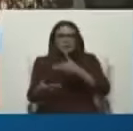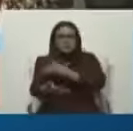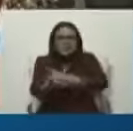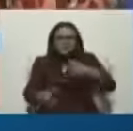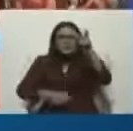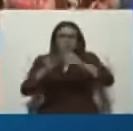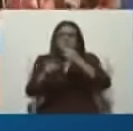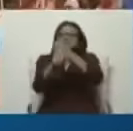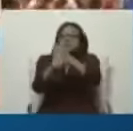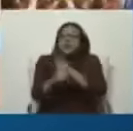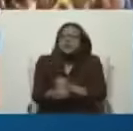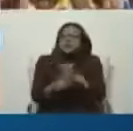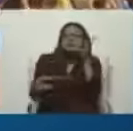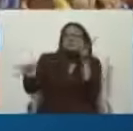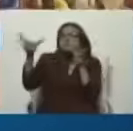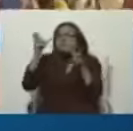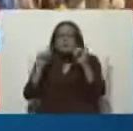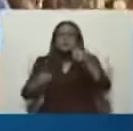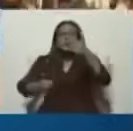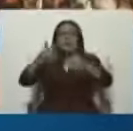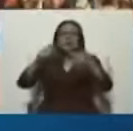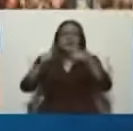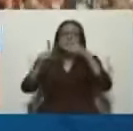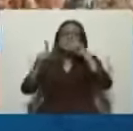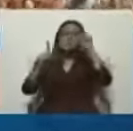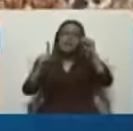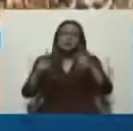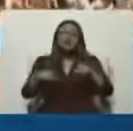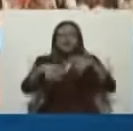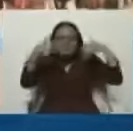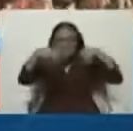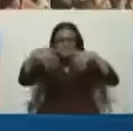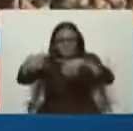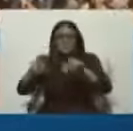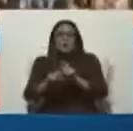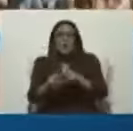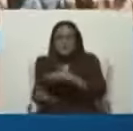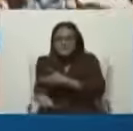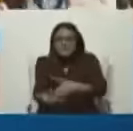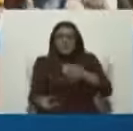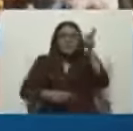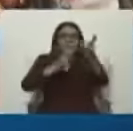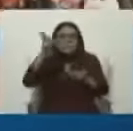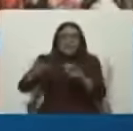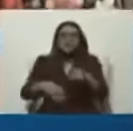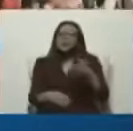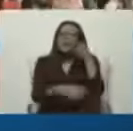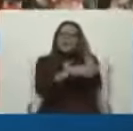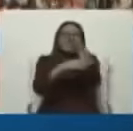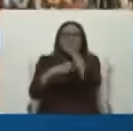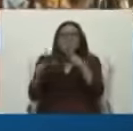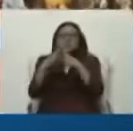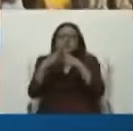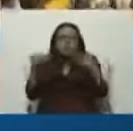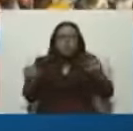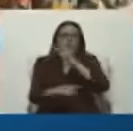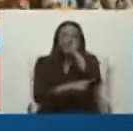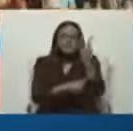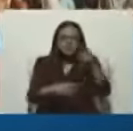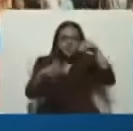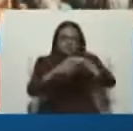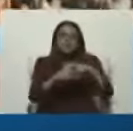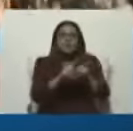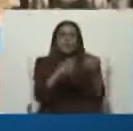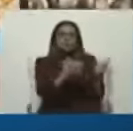a su candidato, y estas son las millones de personas que han estado por todo el territorio nacional acompañando al